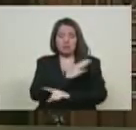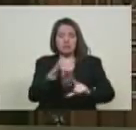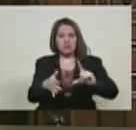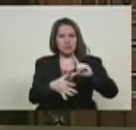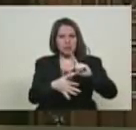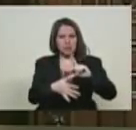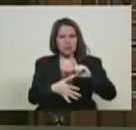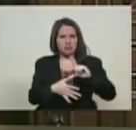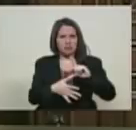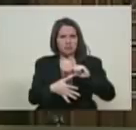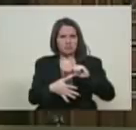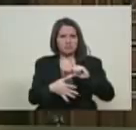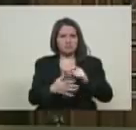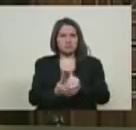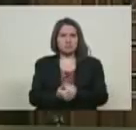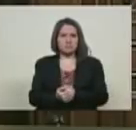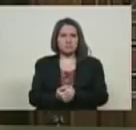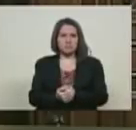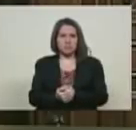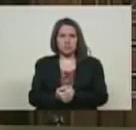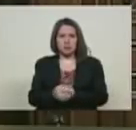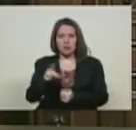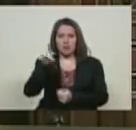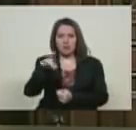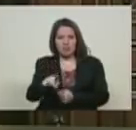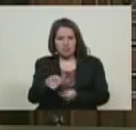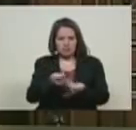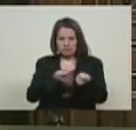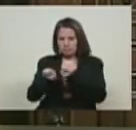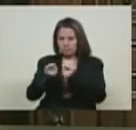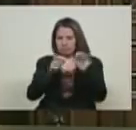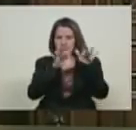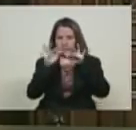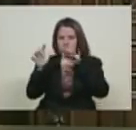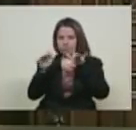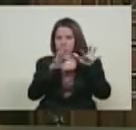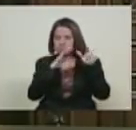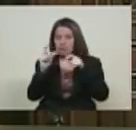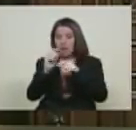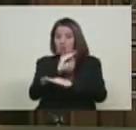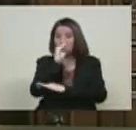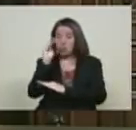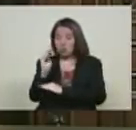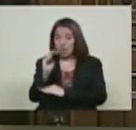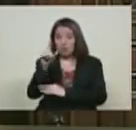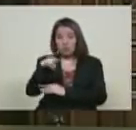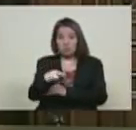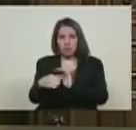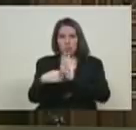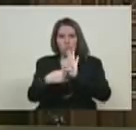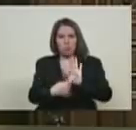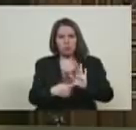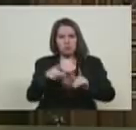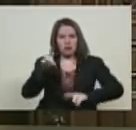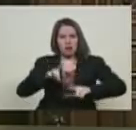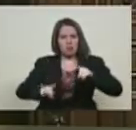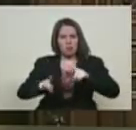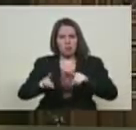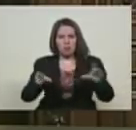Latina, a pesar de la complicidad y protección que muestran hacia algunos de los